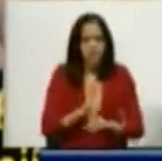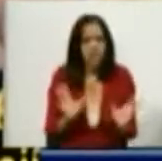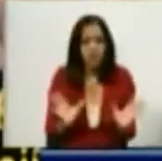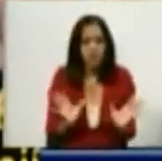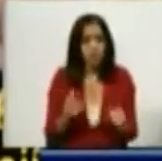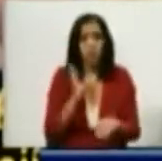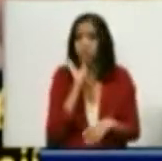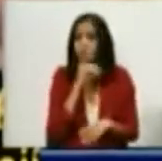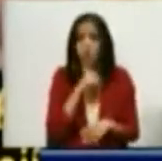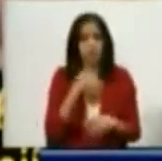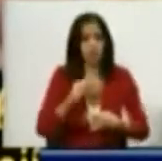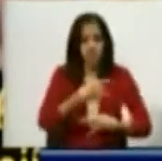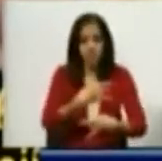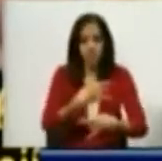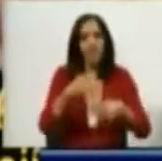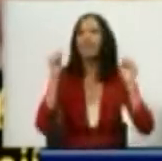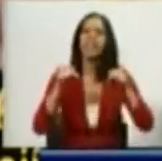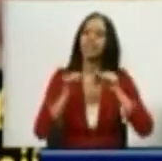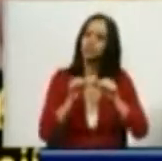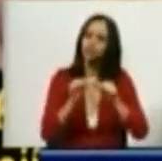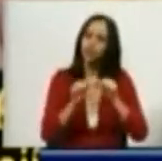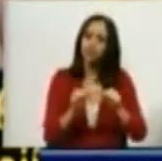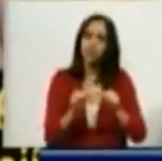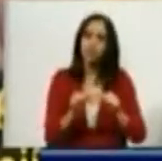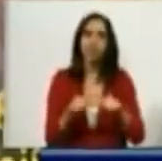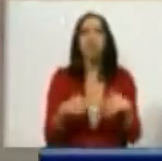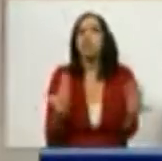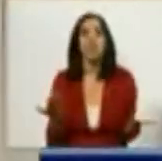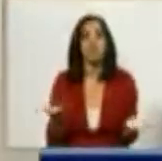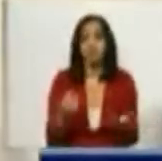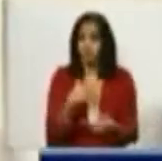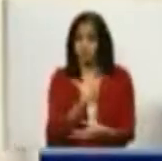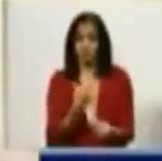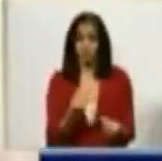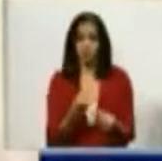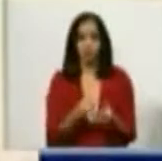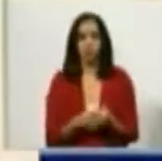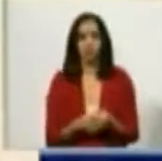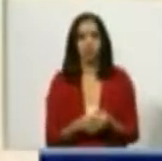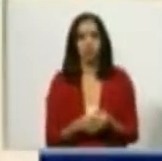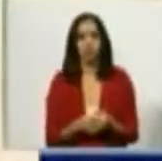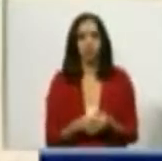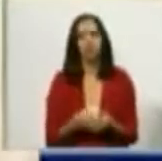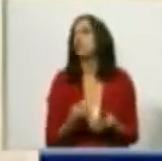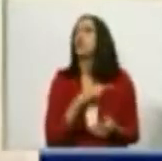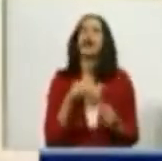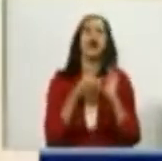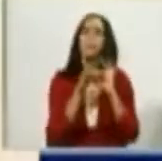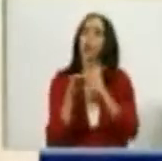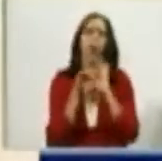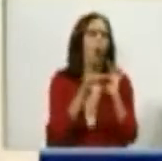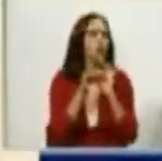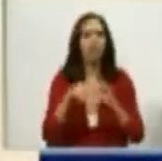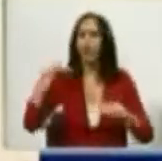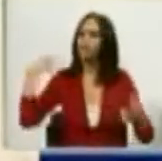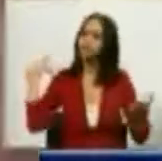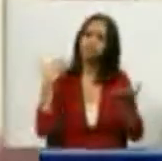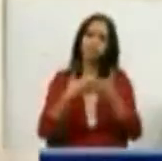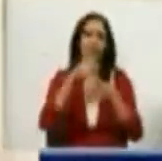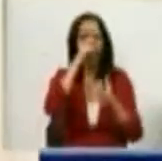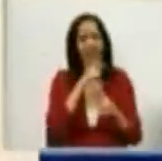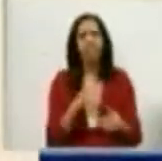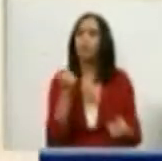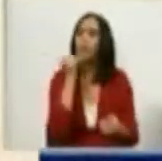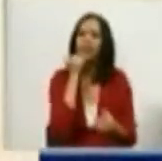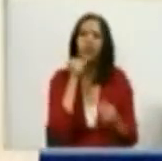ningún interés en que esto continúe y Quienes no hemos estado Unidos durante años hemos ido elecciones hemos protestado